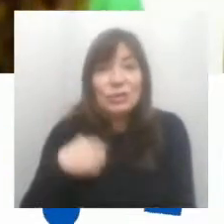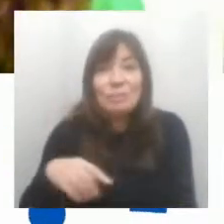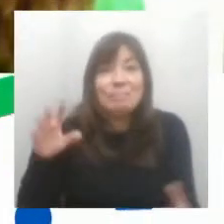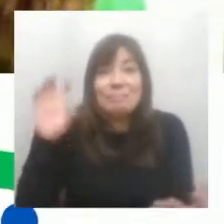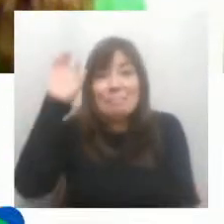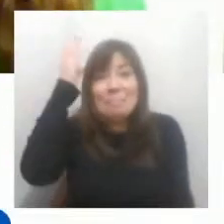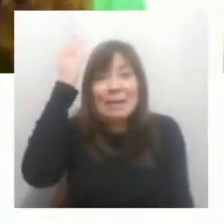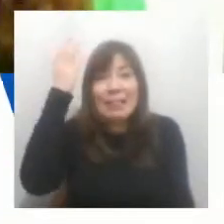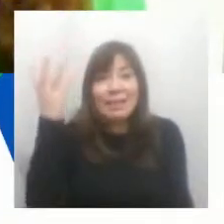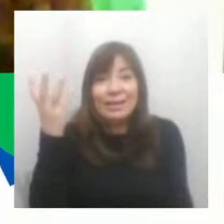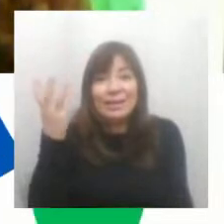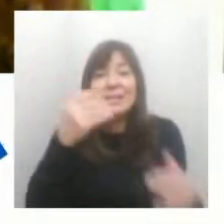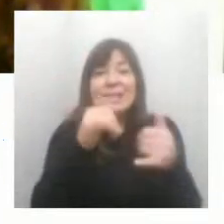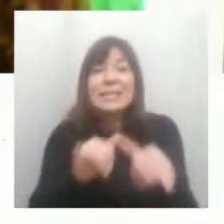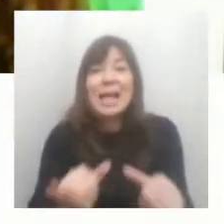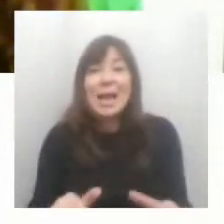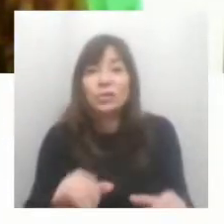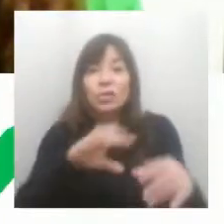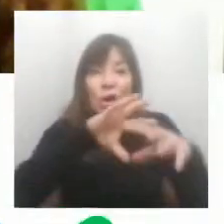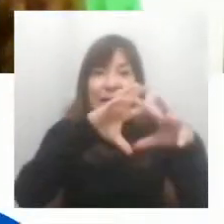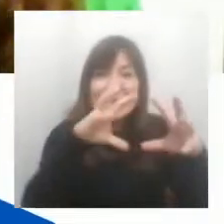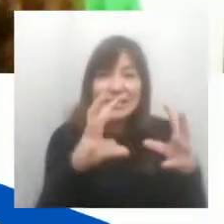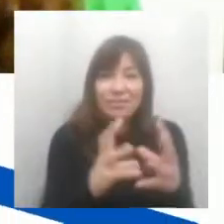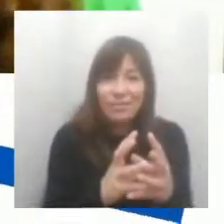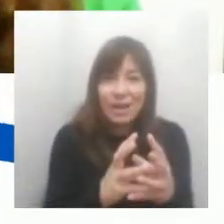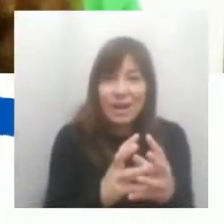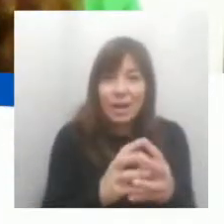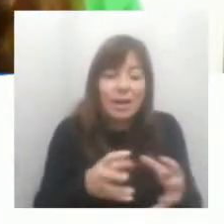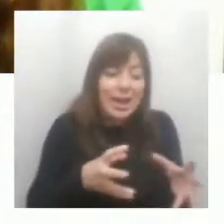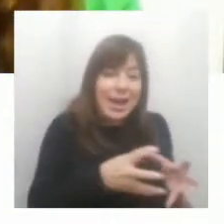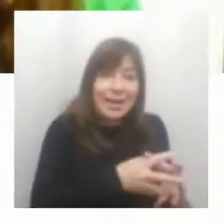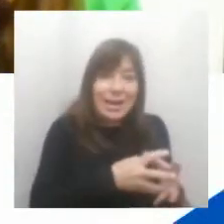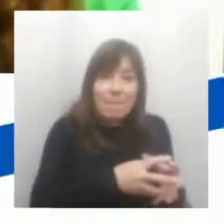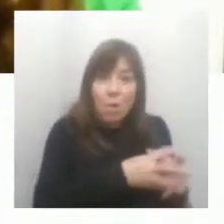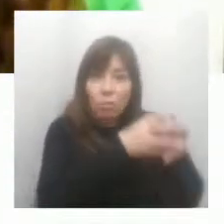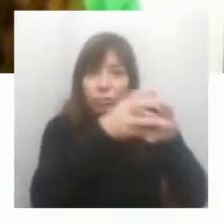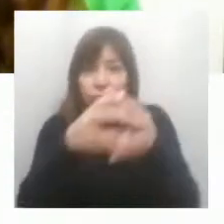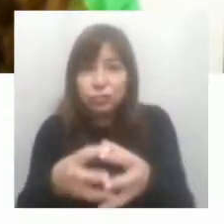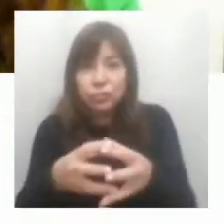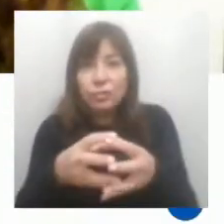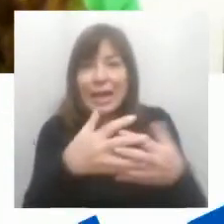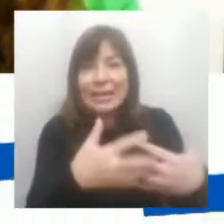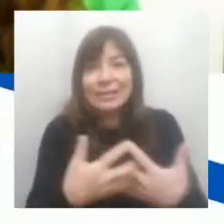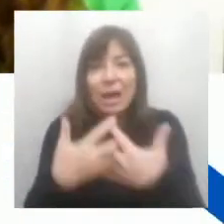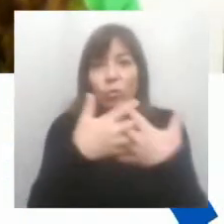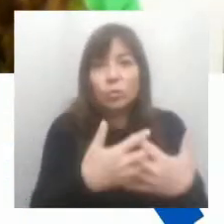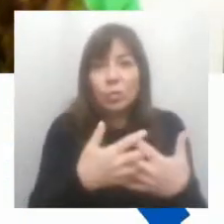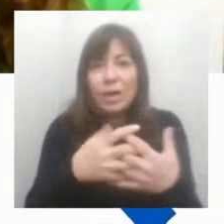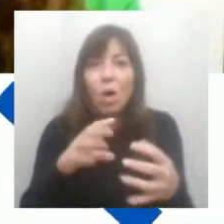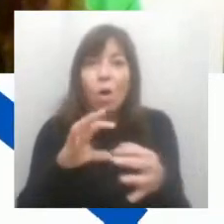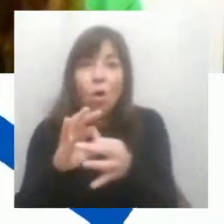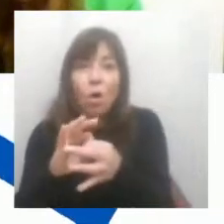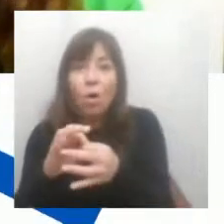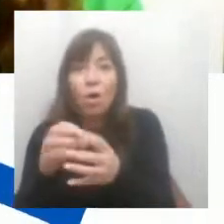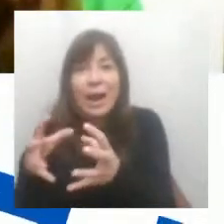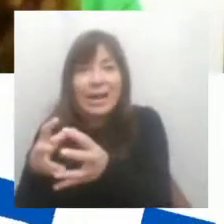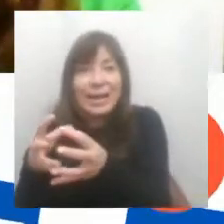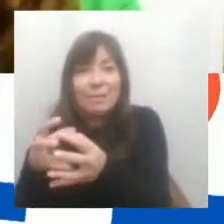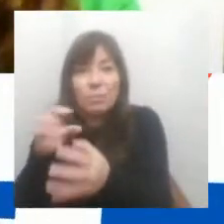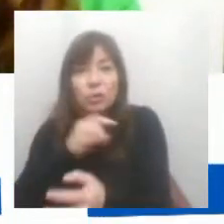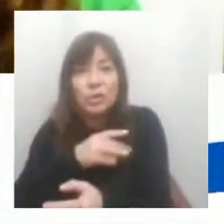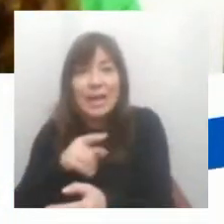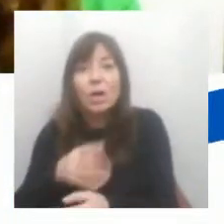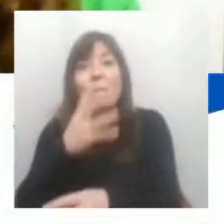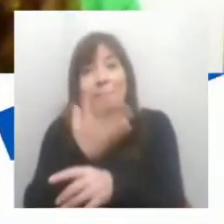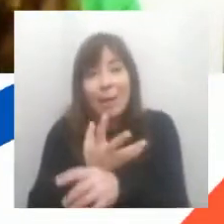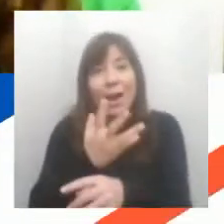de la esfera, porque vino un equipo estadounidense a instalarla con el equipo chileno. Pero hay una persona en el museo que obviamente